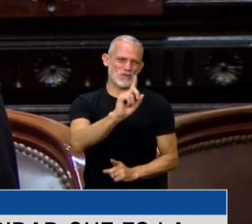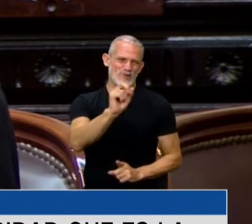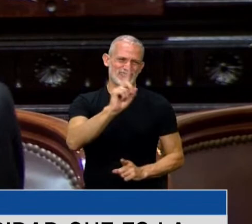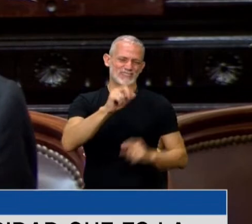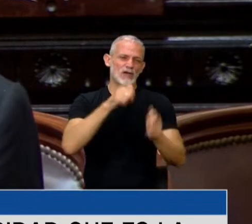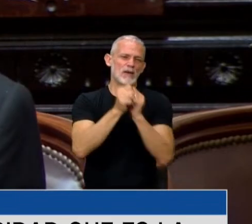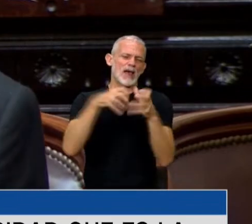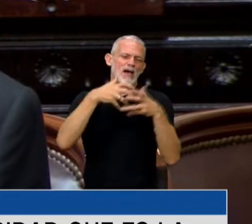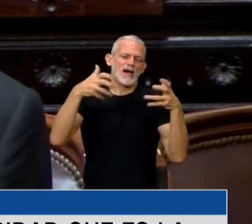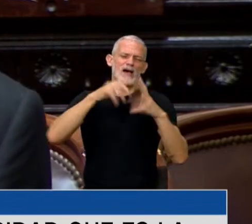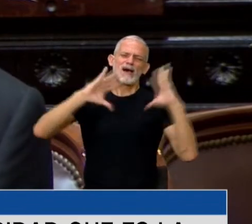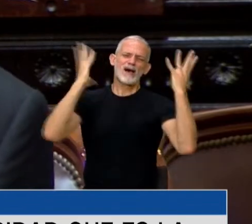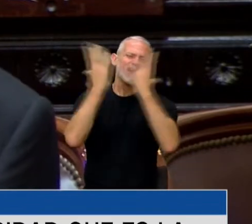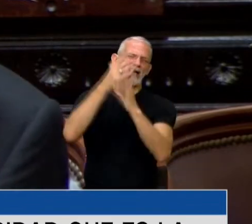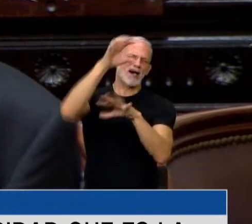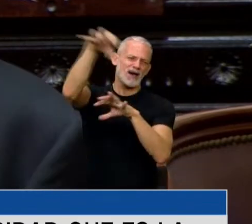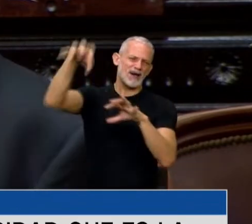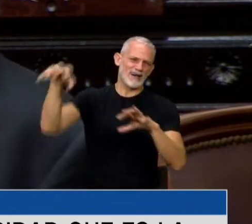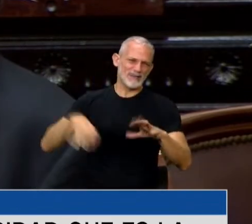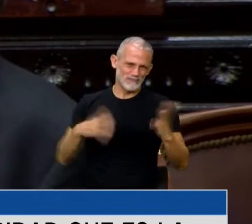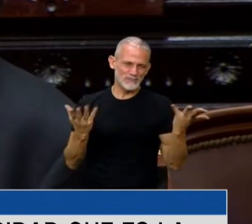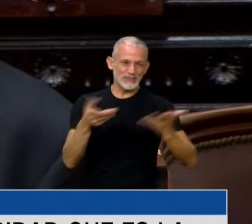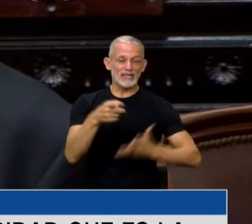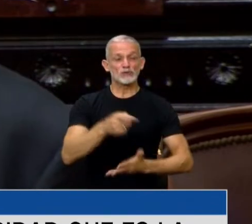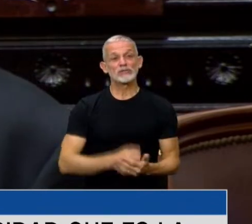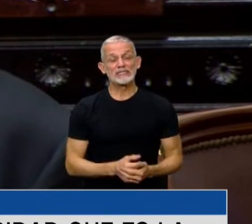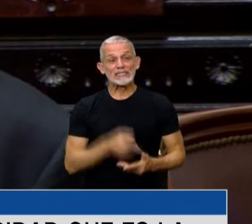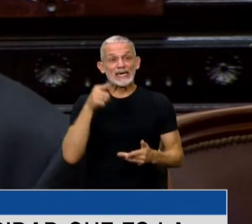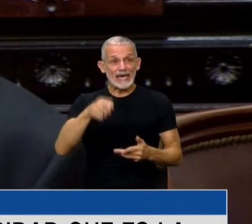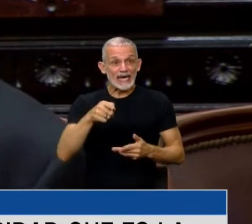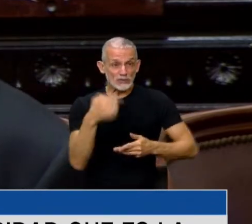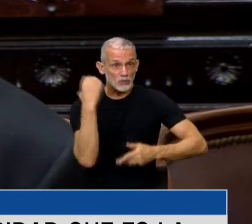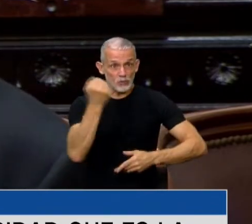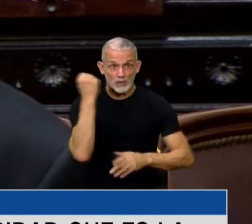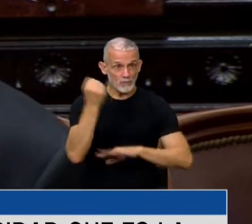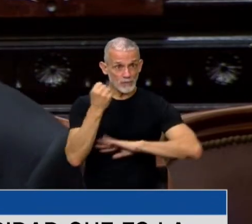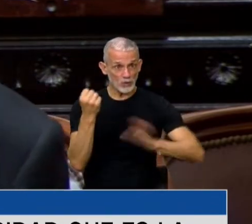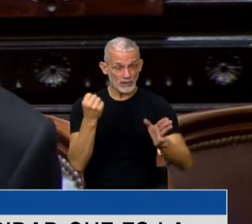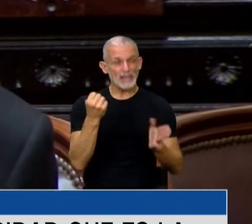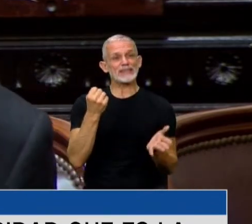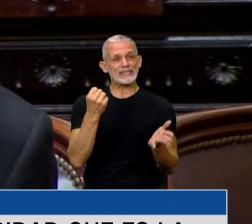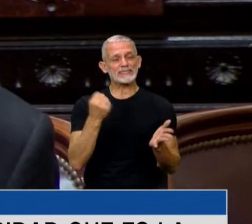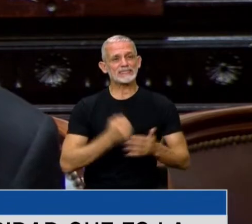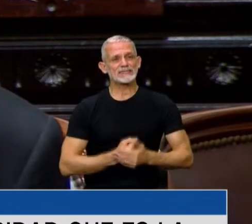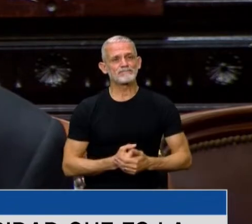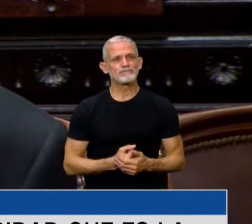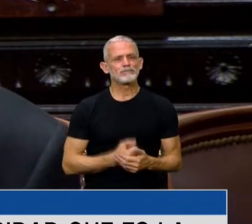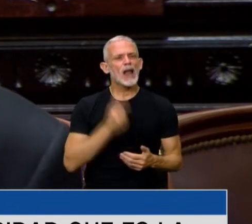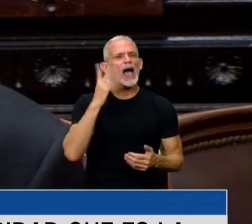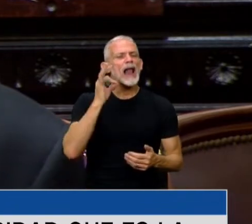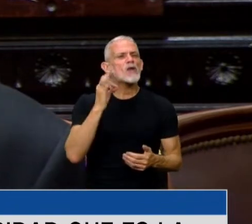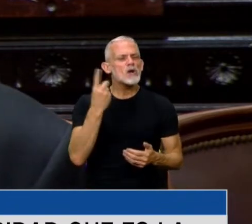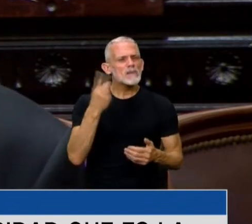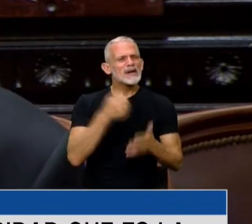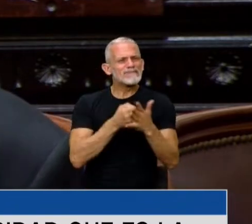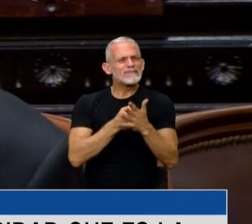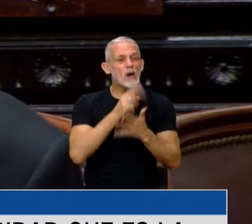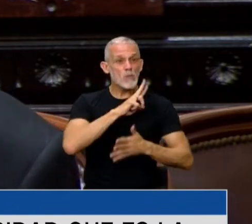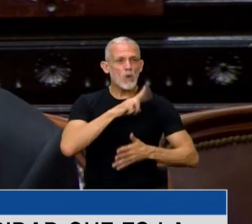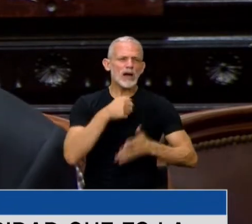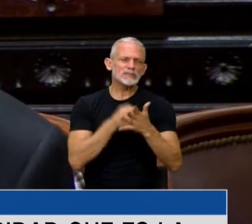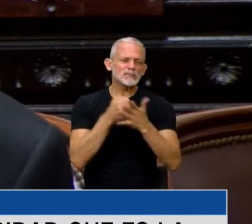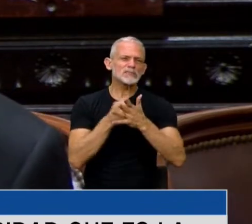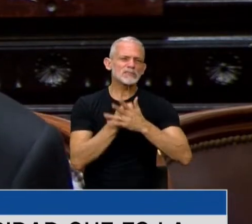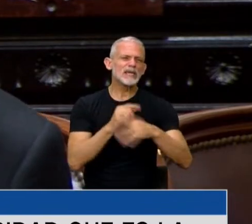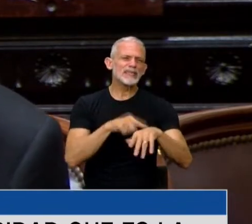empresas transnacionales. Por lo tanto, esto es importantísimo y es algo que por lo que vienen luchando las mujeres